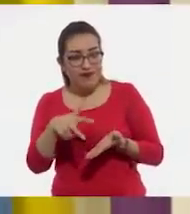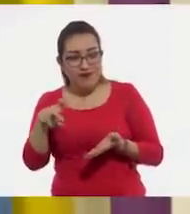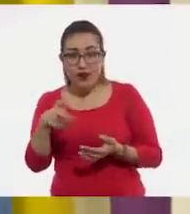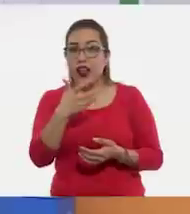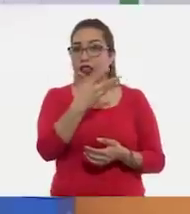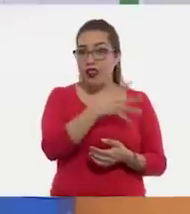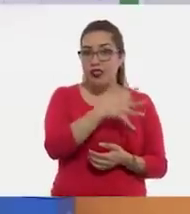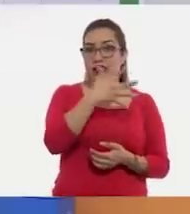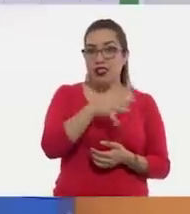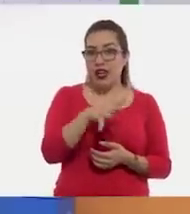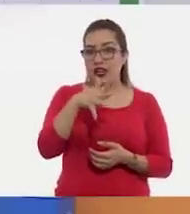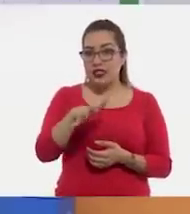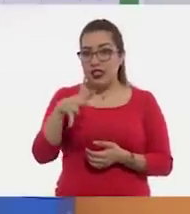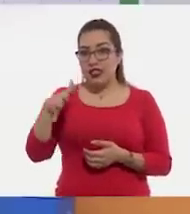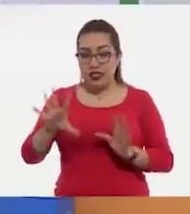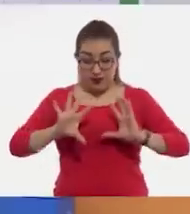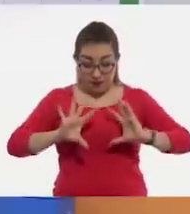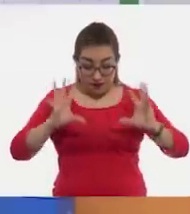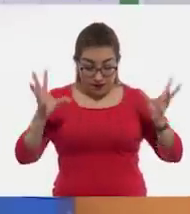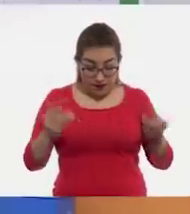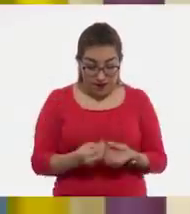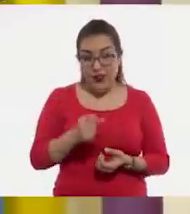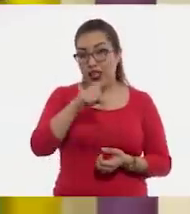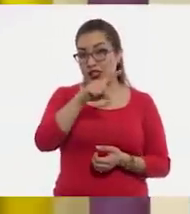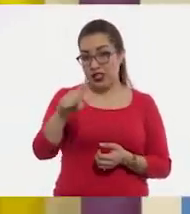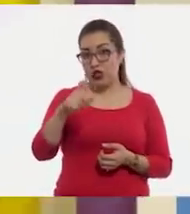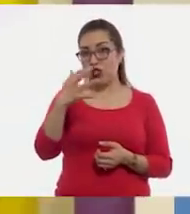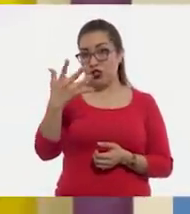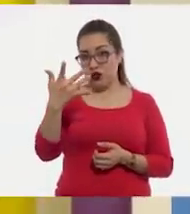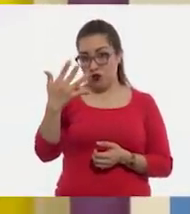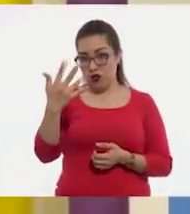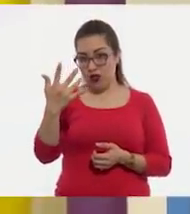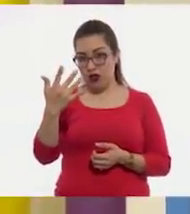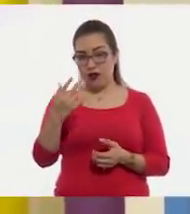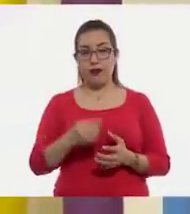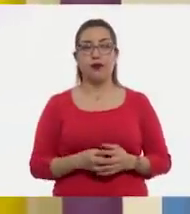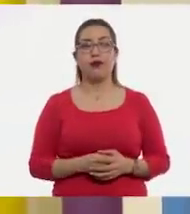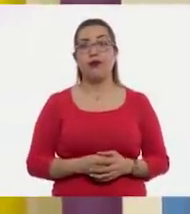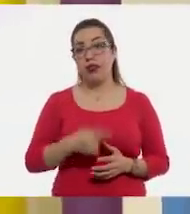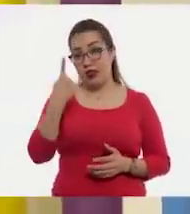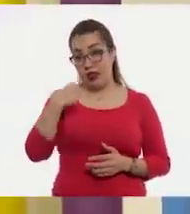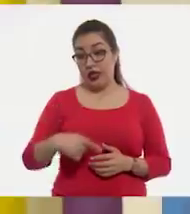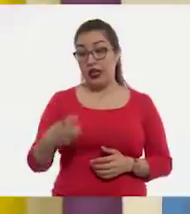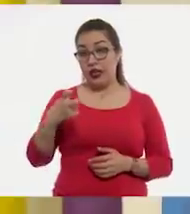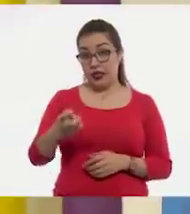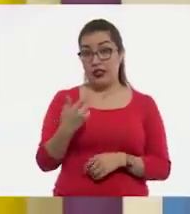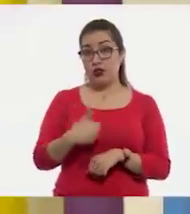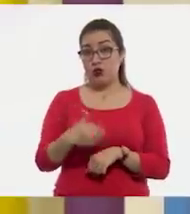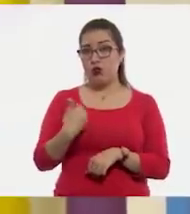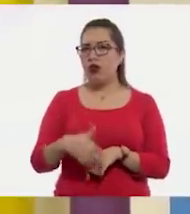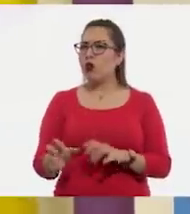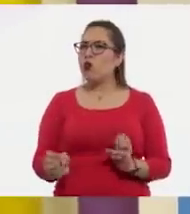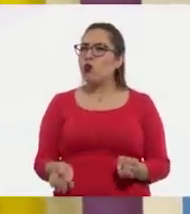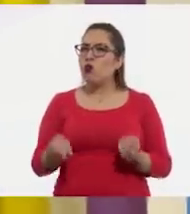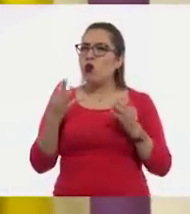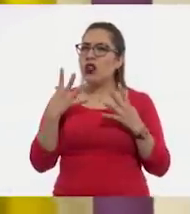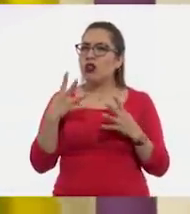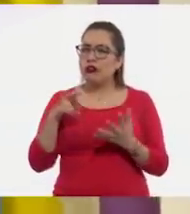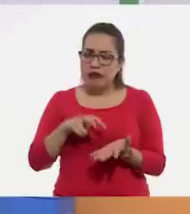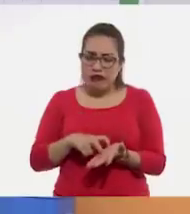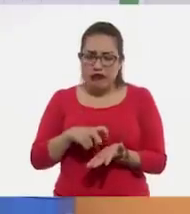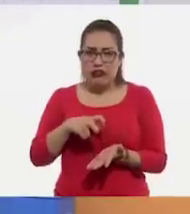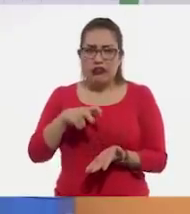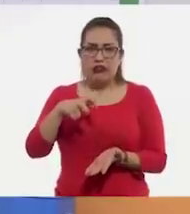número 150. Exacto. Quiere decir que para llegar al 150, ¿cuántos saltos tuvo que dar de 10 en